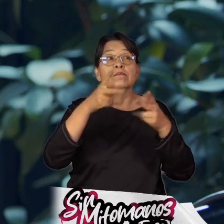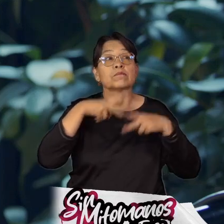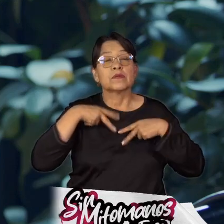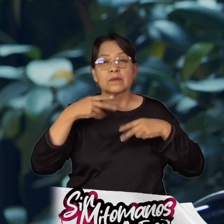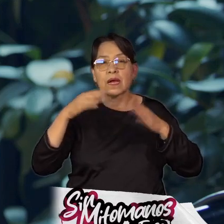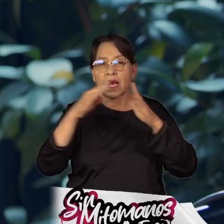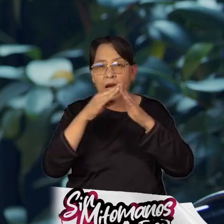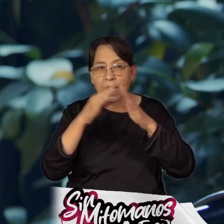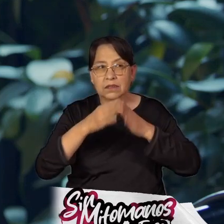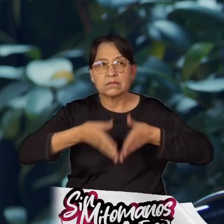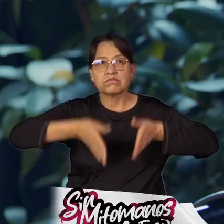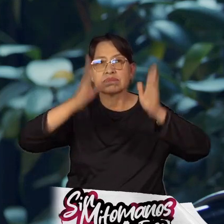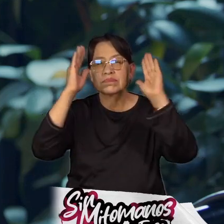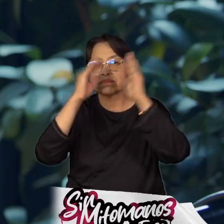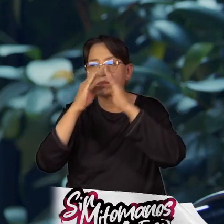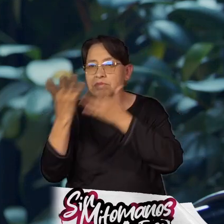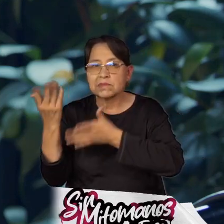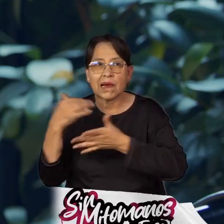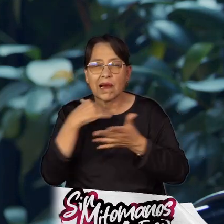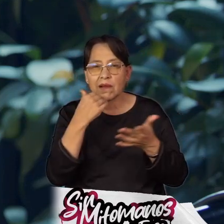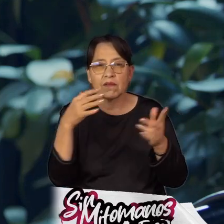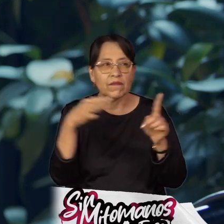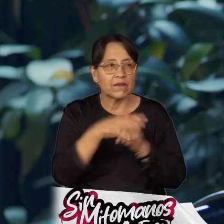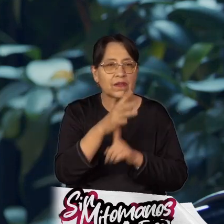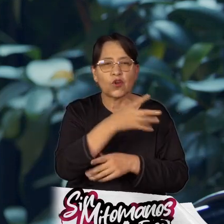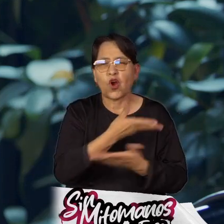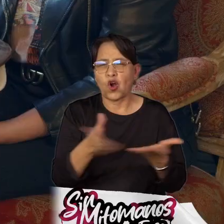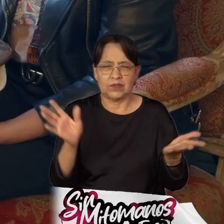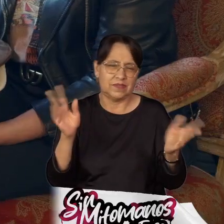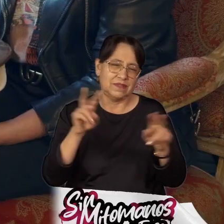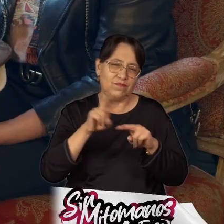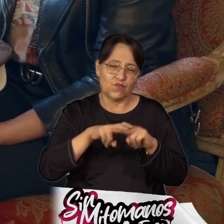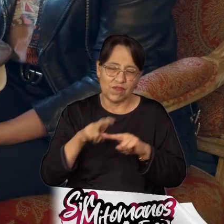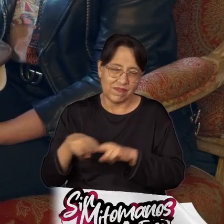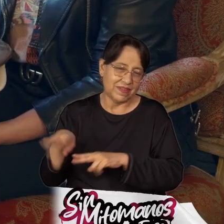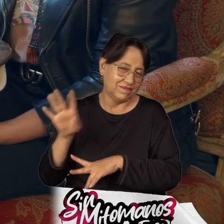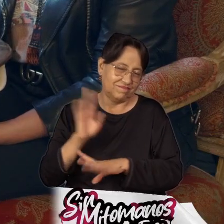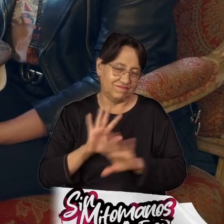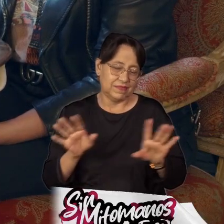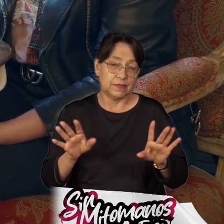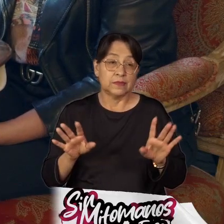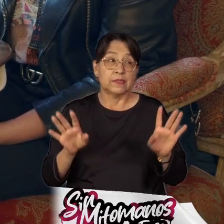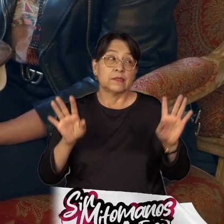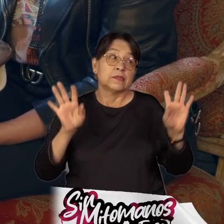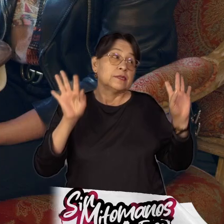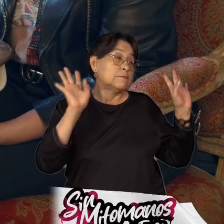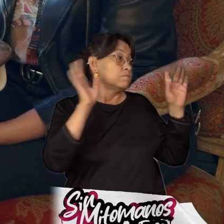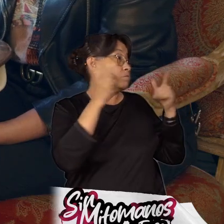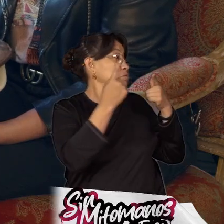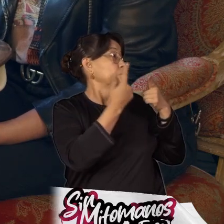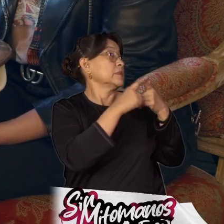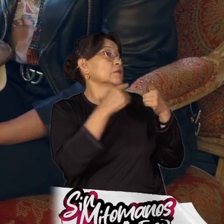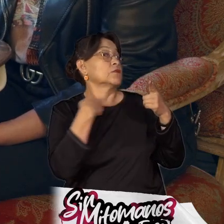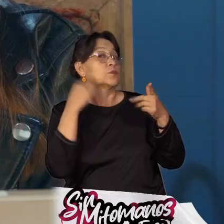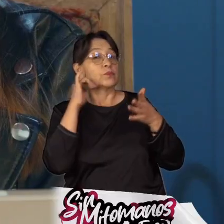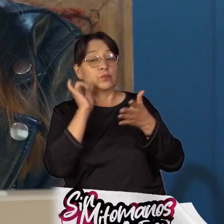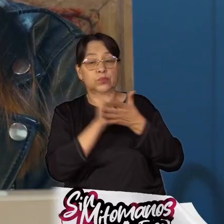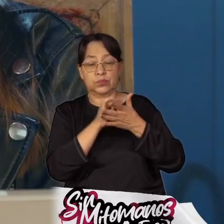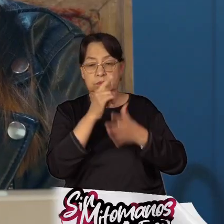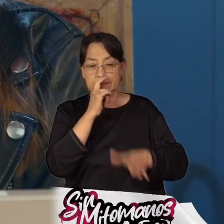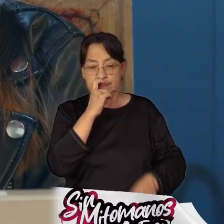las propiedades, de los inmuebles, de los activos fijos, todo esto. Pero yo creo que eso es más